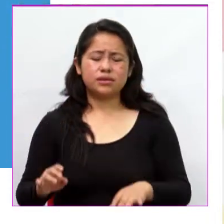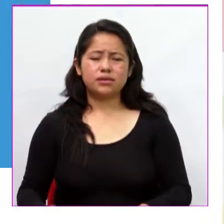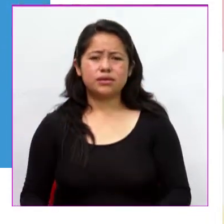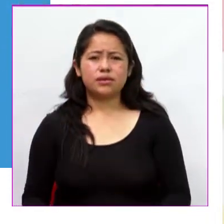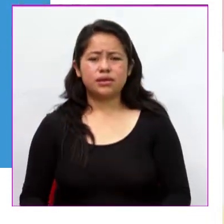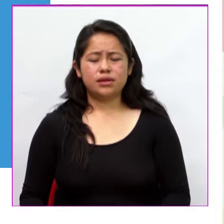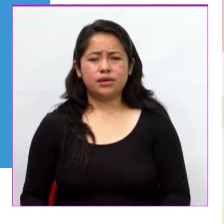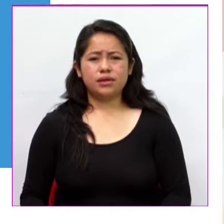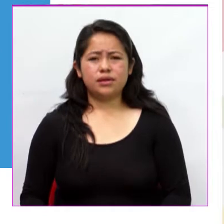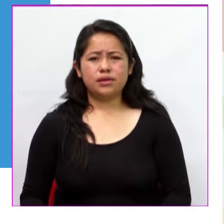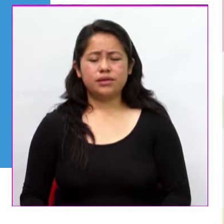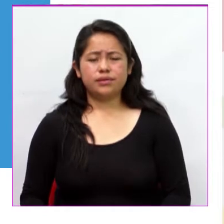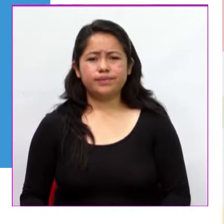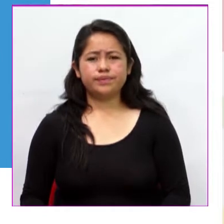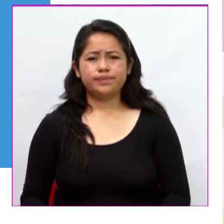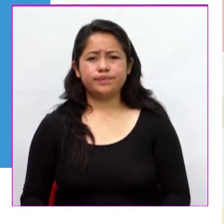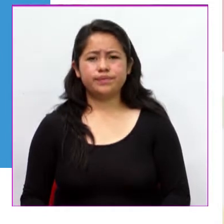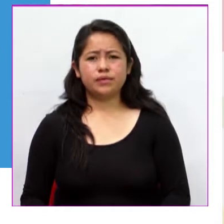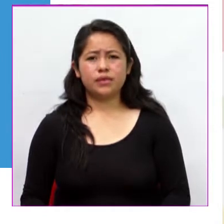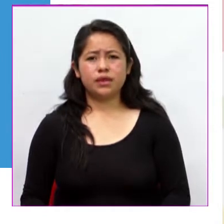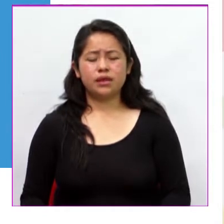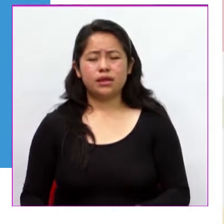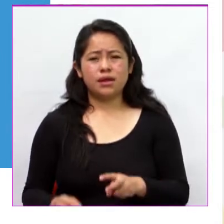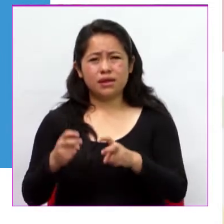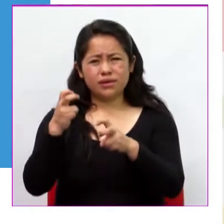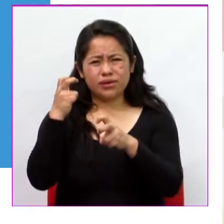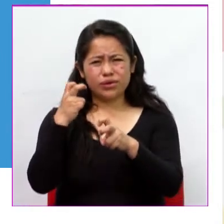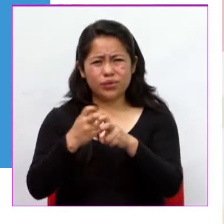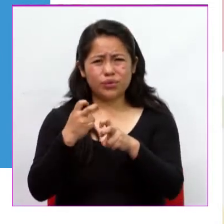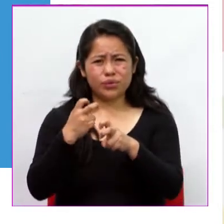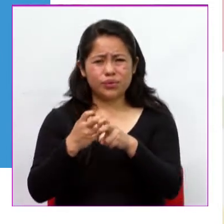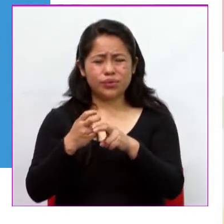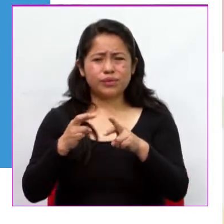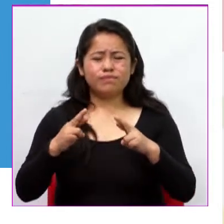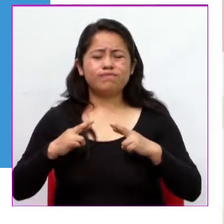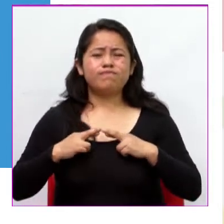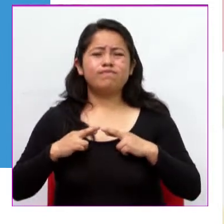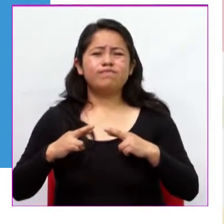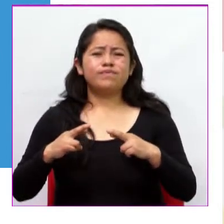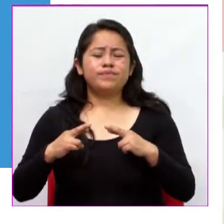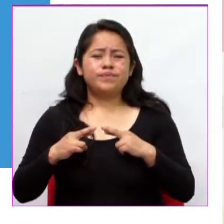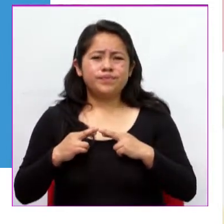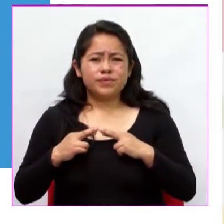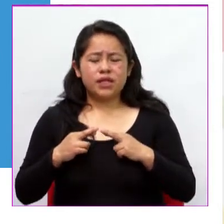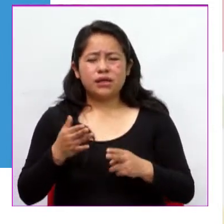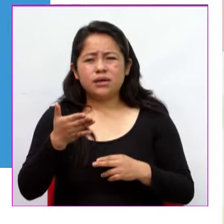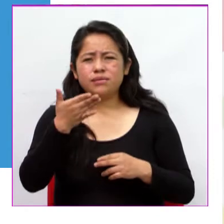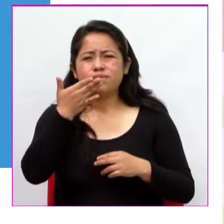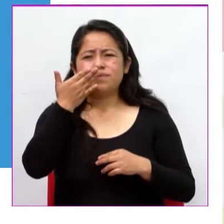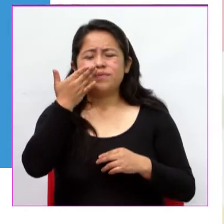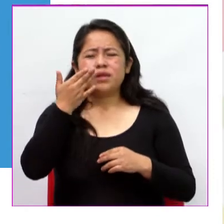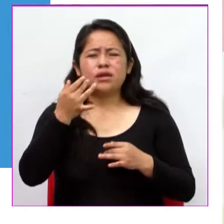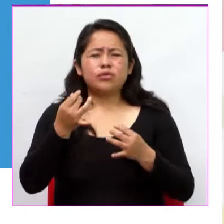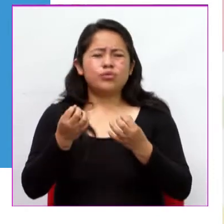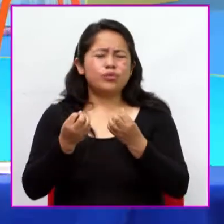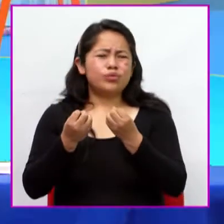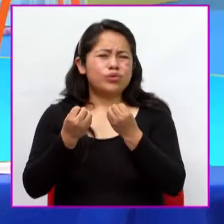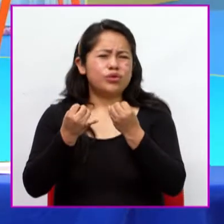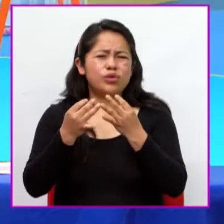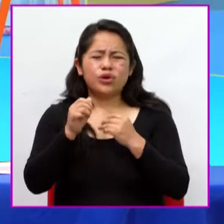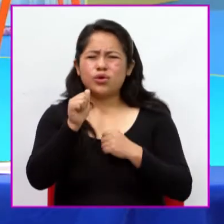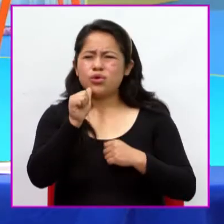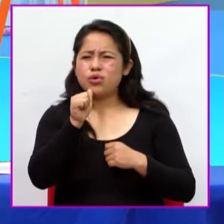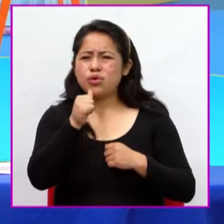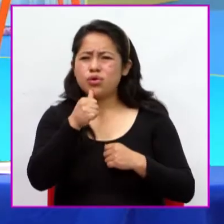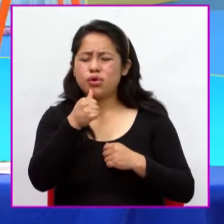síntoma, tiene la dificultad para respirar. La persona tiene mucho dolor a la hora de respirar,